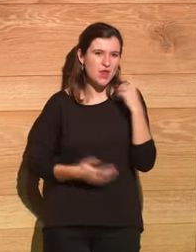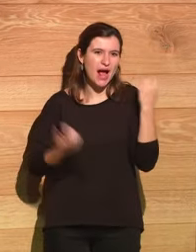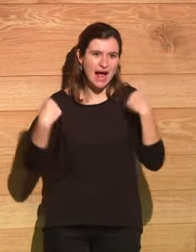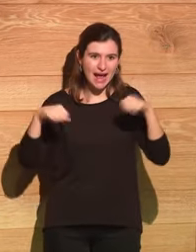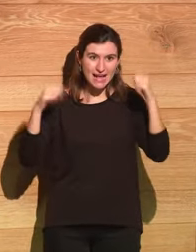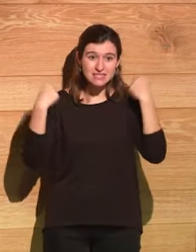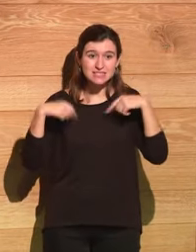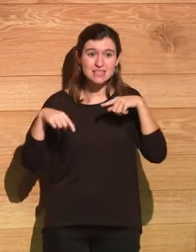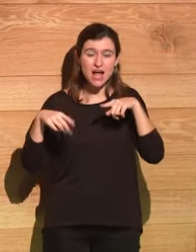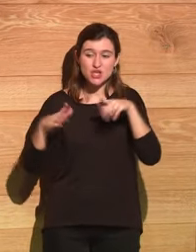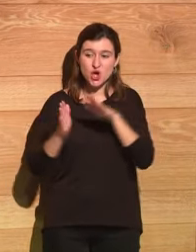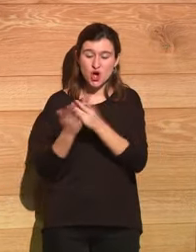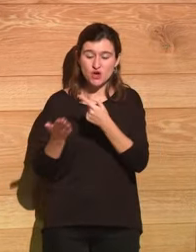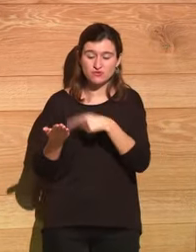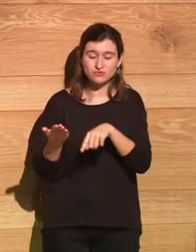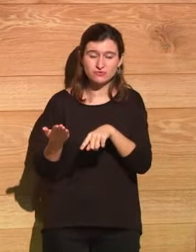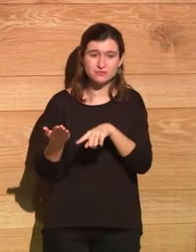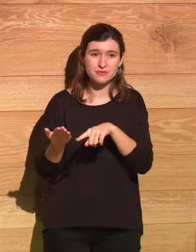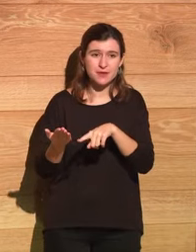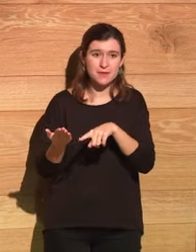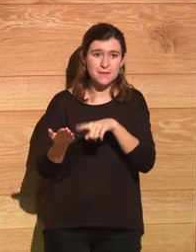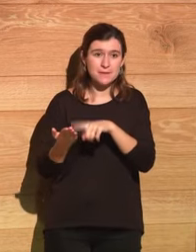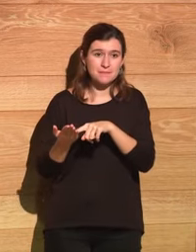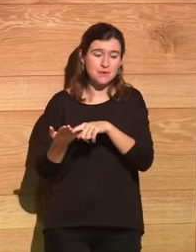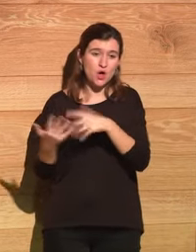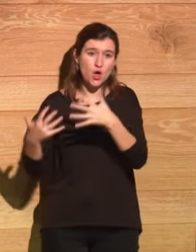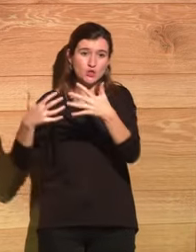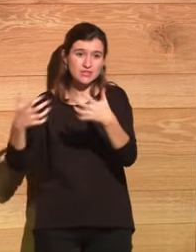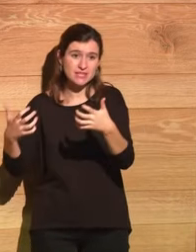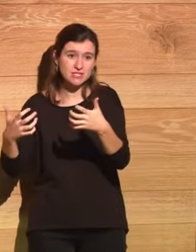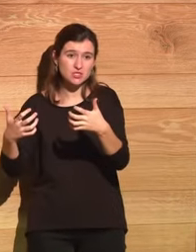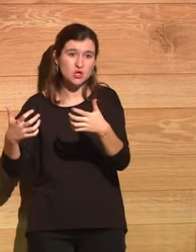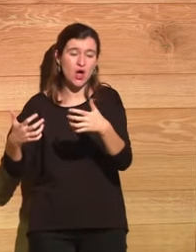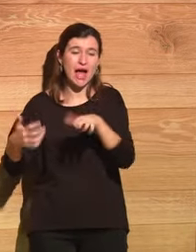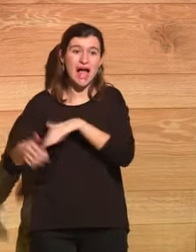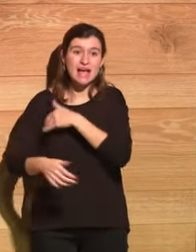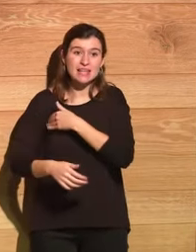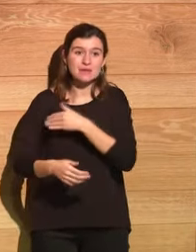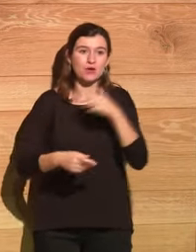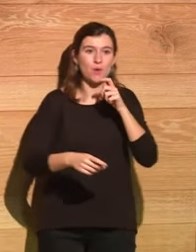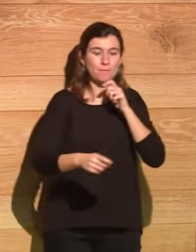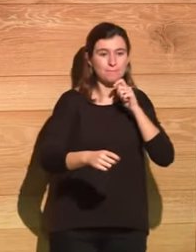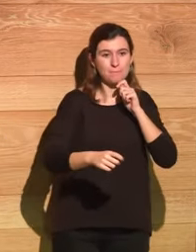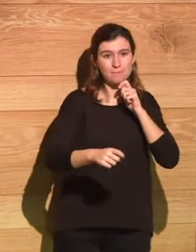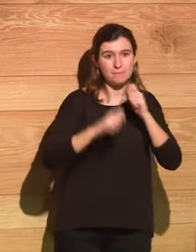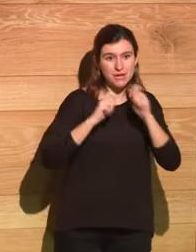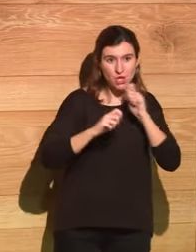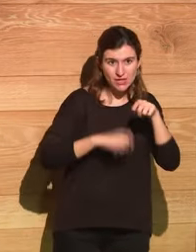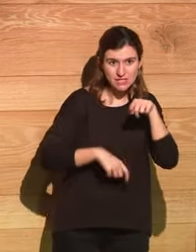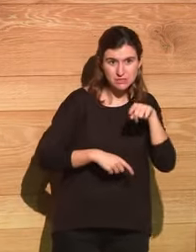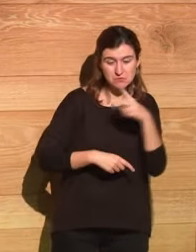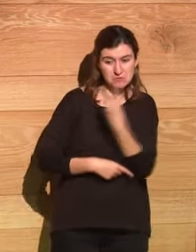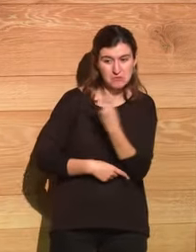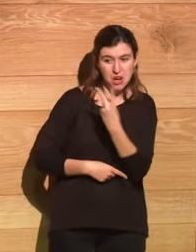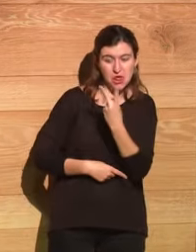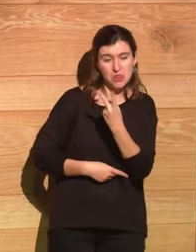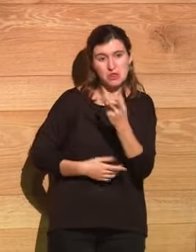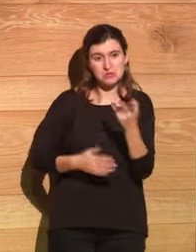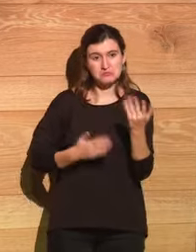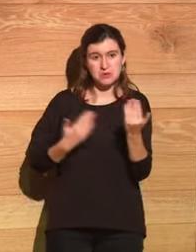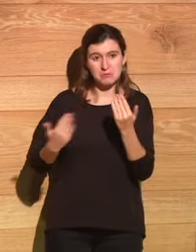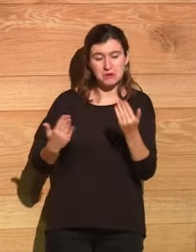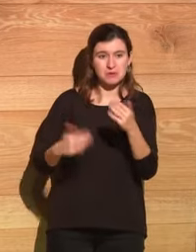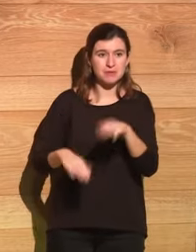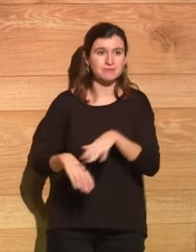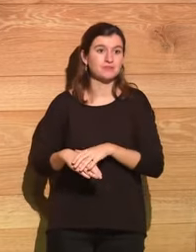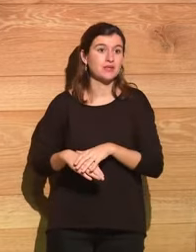ensayo que se mueve un poco entre el texto académico y el periodismo, me encontré con que los textos que vamos